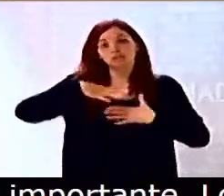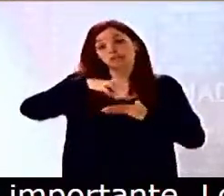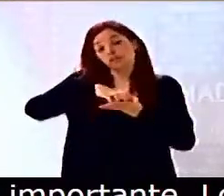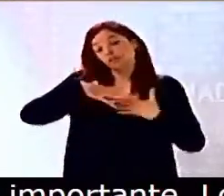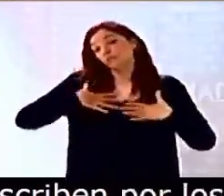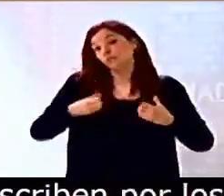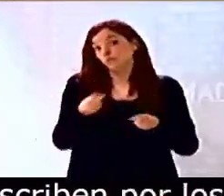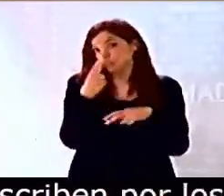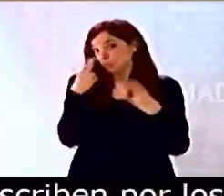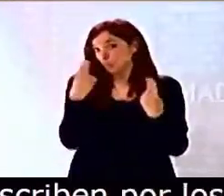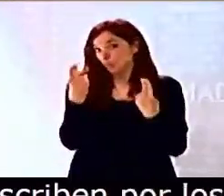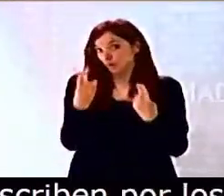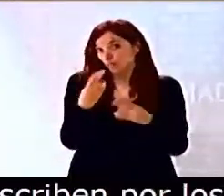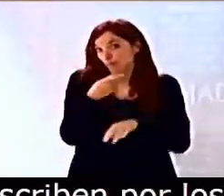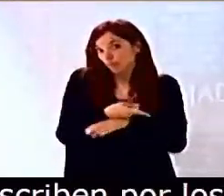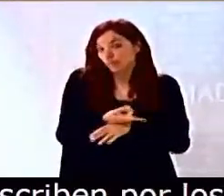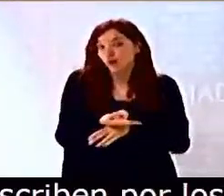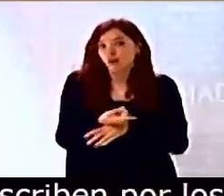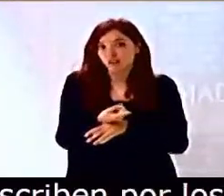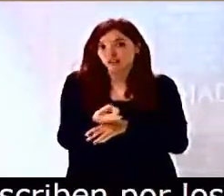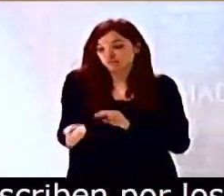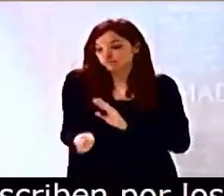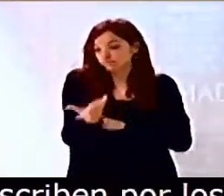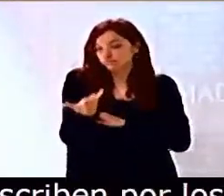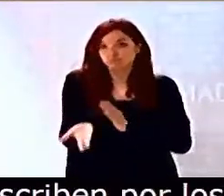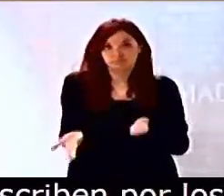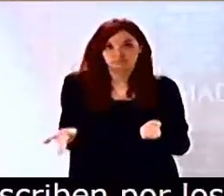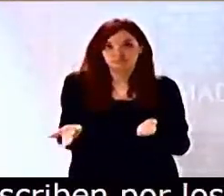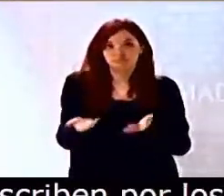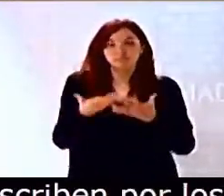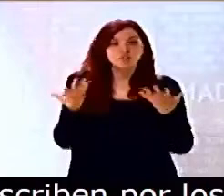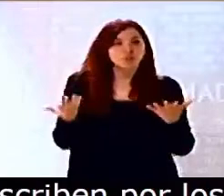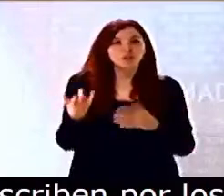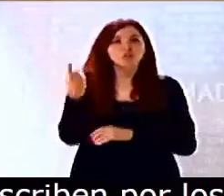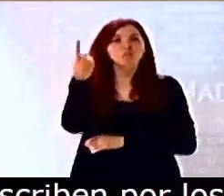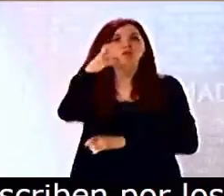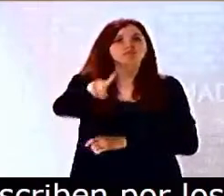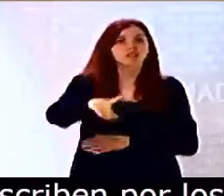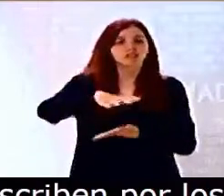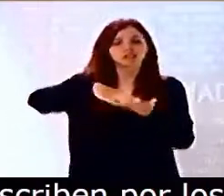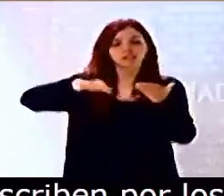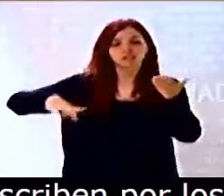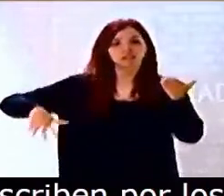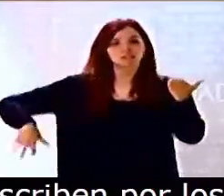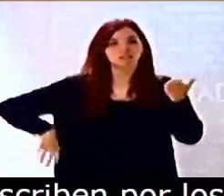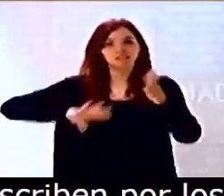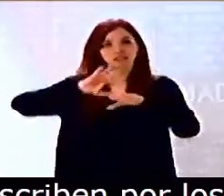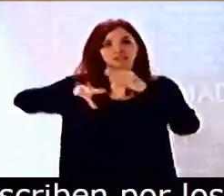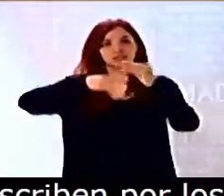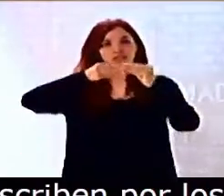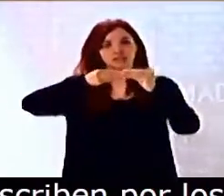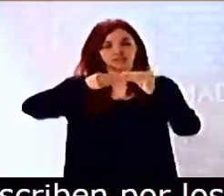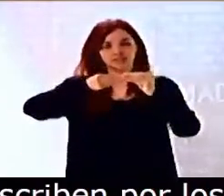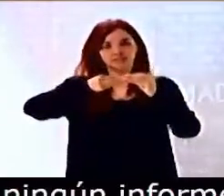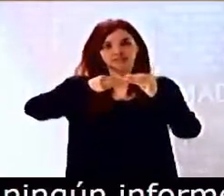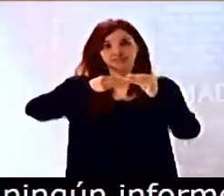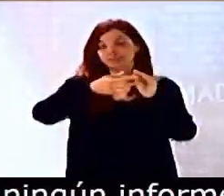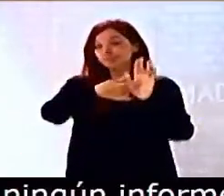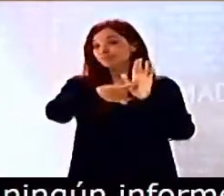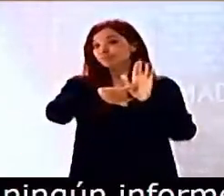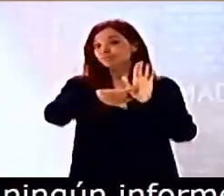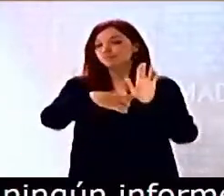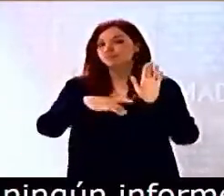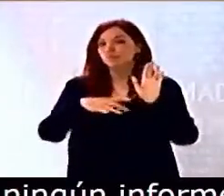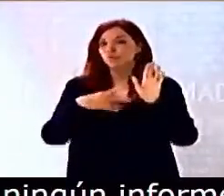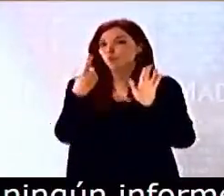pública y, por lo tanto, no hace falta ningún informe clínico que